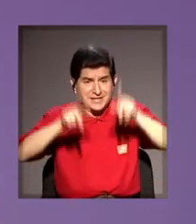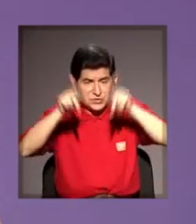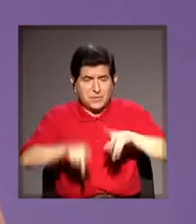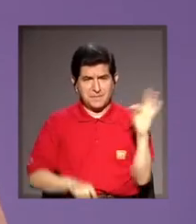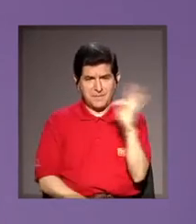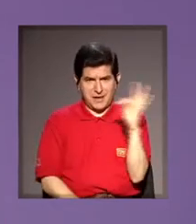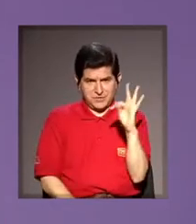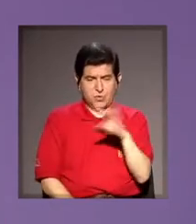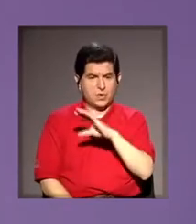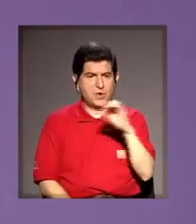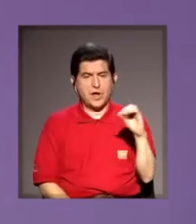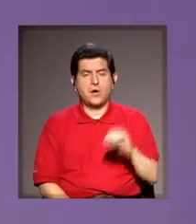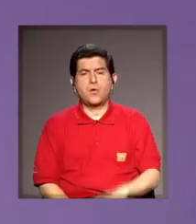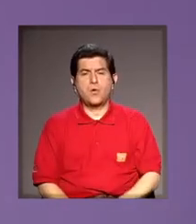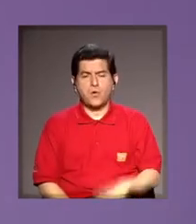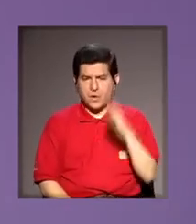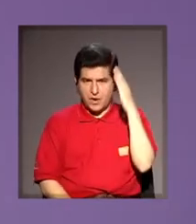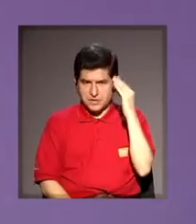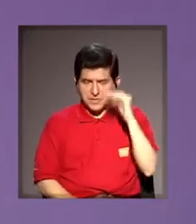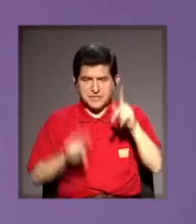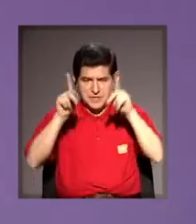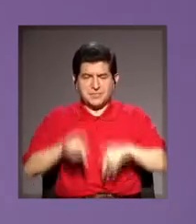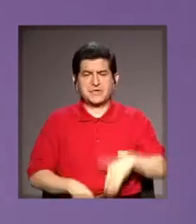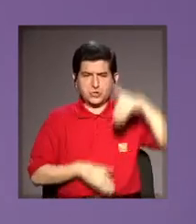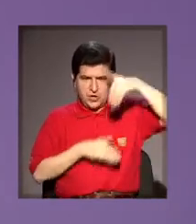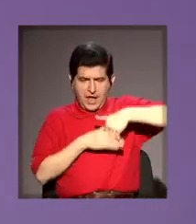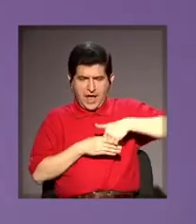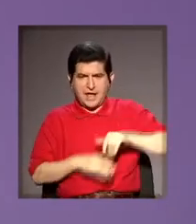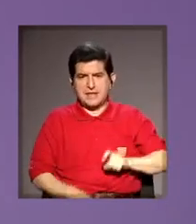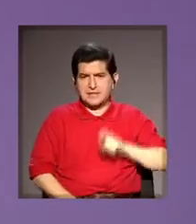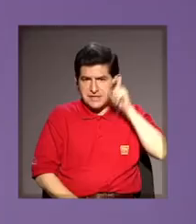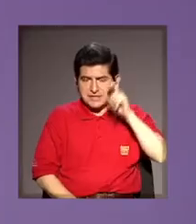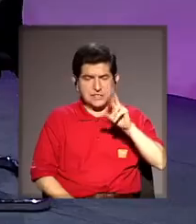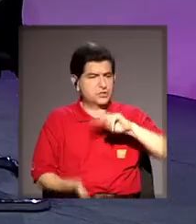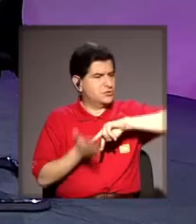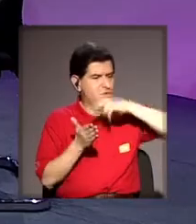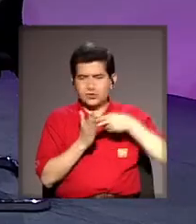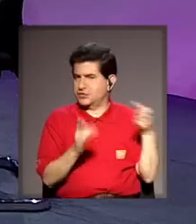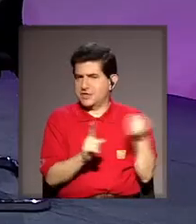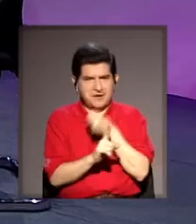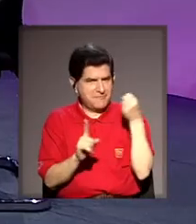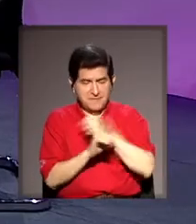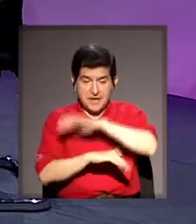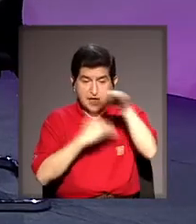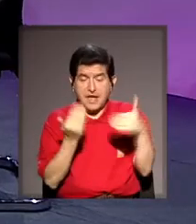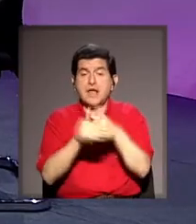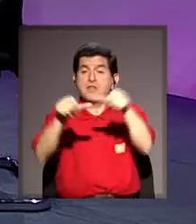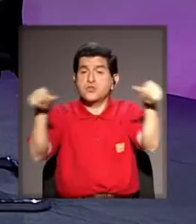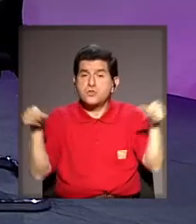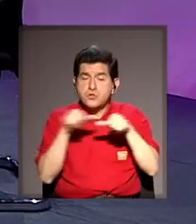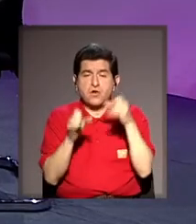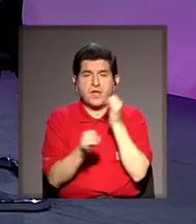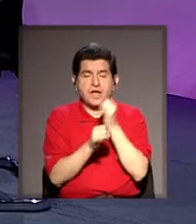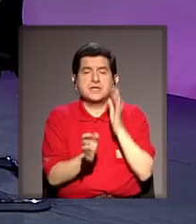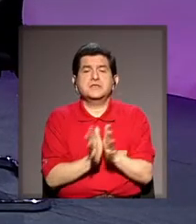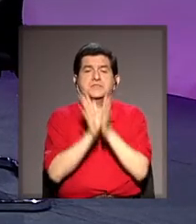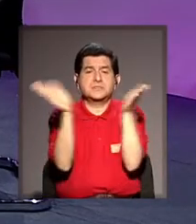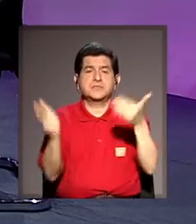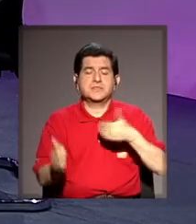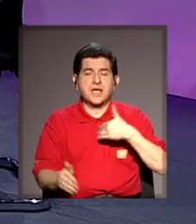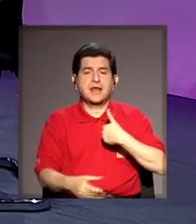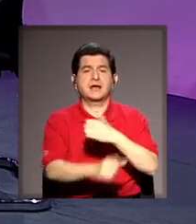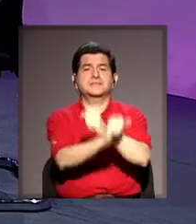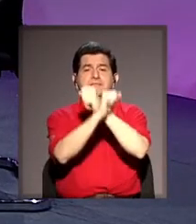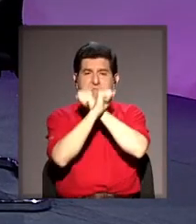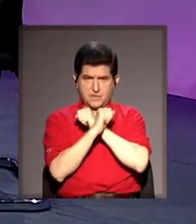trans o una como vive una persona y 3x no tiene que llevar las situaciones de violencia en todos los ámbitos las instituciones públicas tienen que